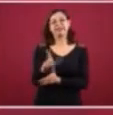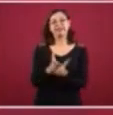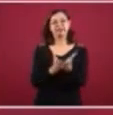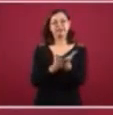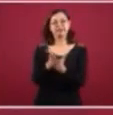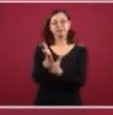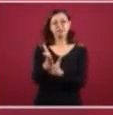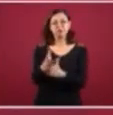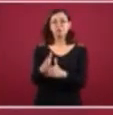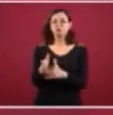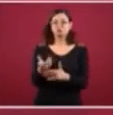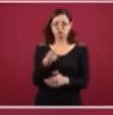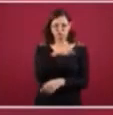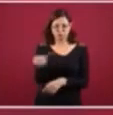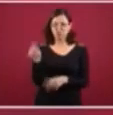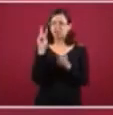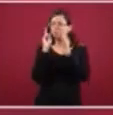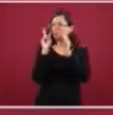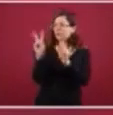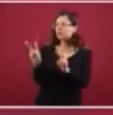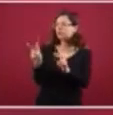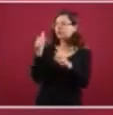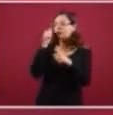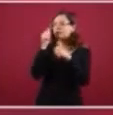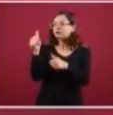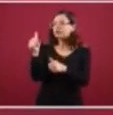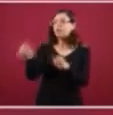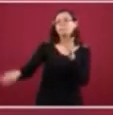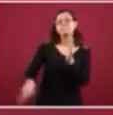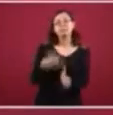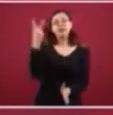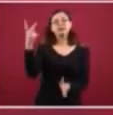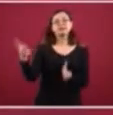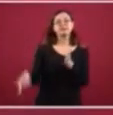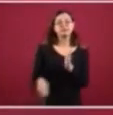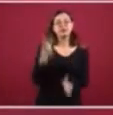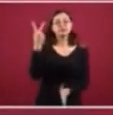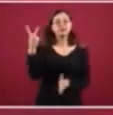Vean el discurso, cuántas veces se habló,